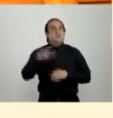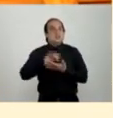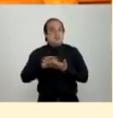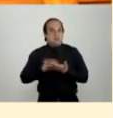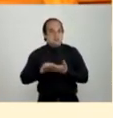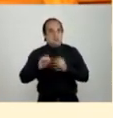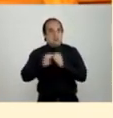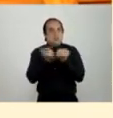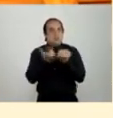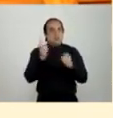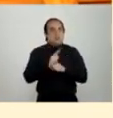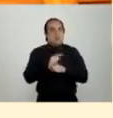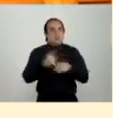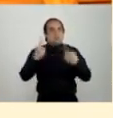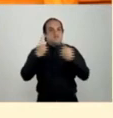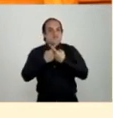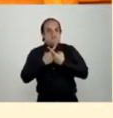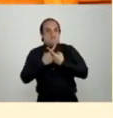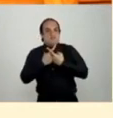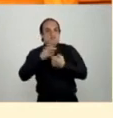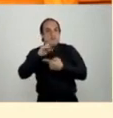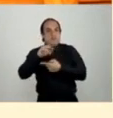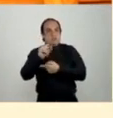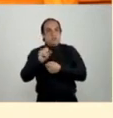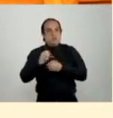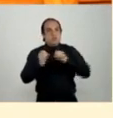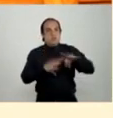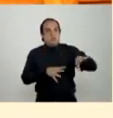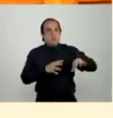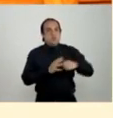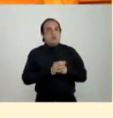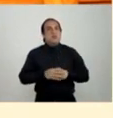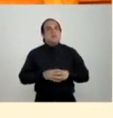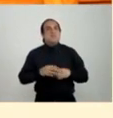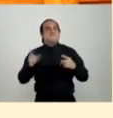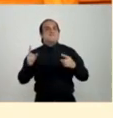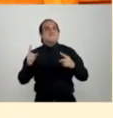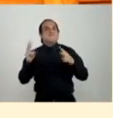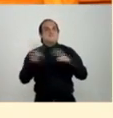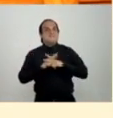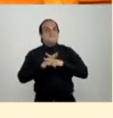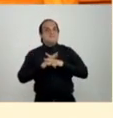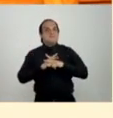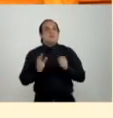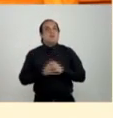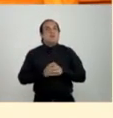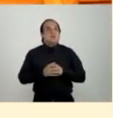macartismo perdió la batalla y se le declaró non grata y se le dijo, ustedes son